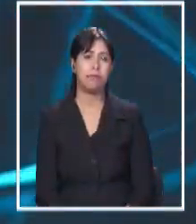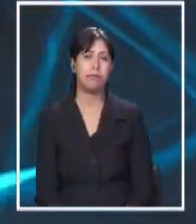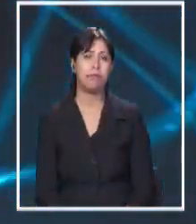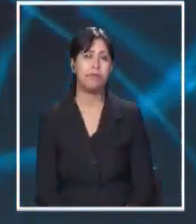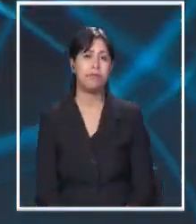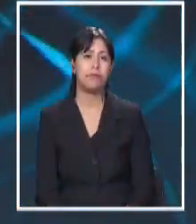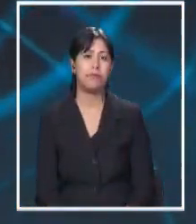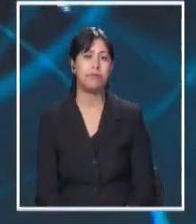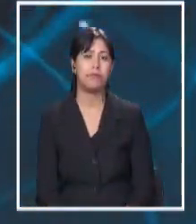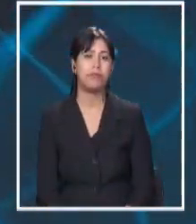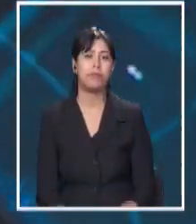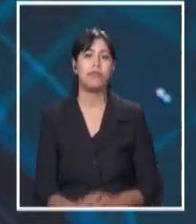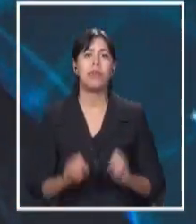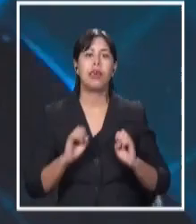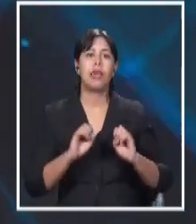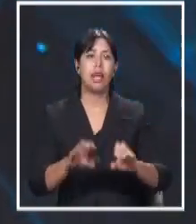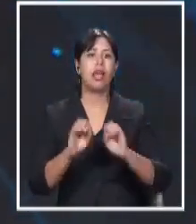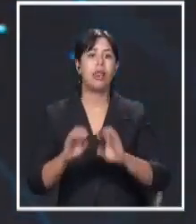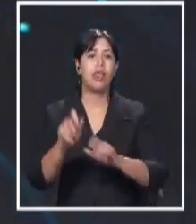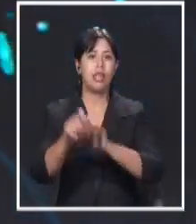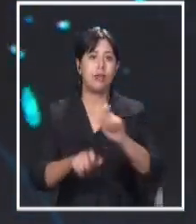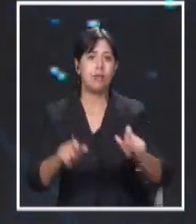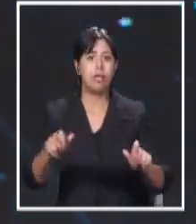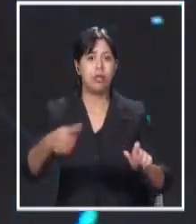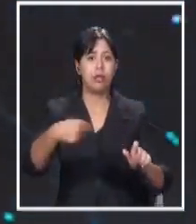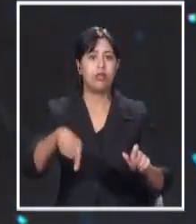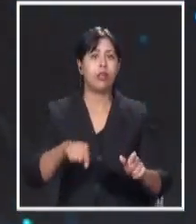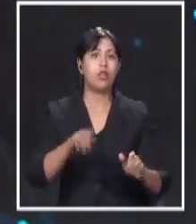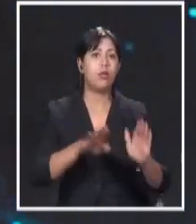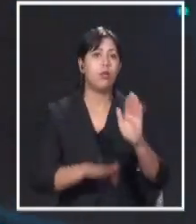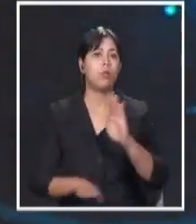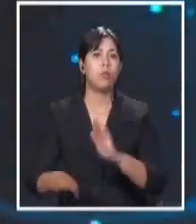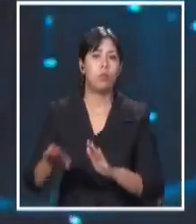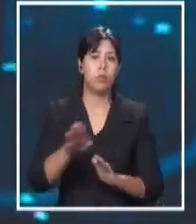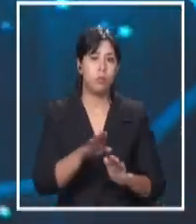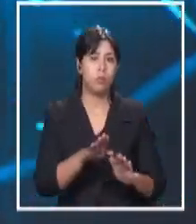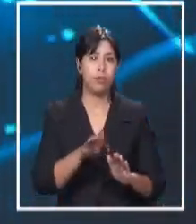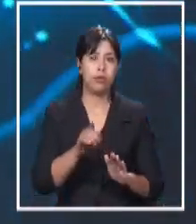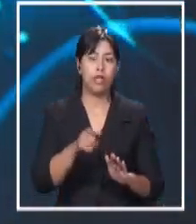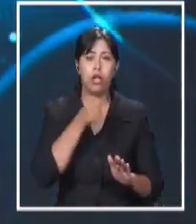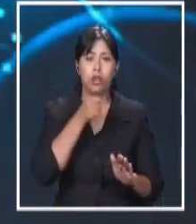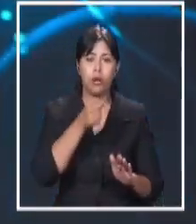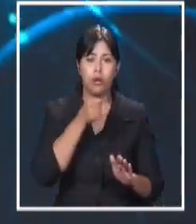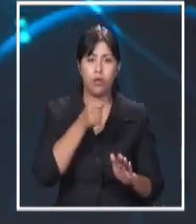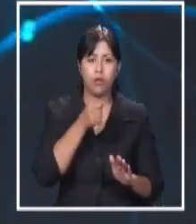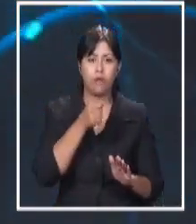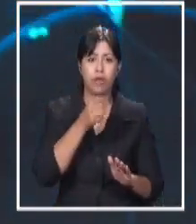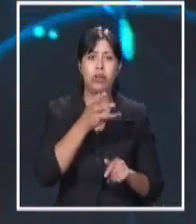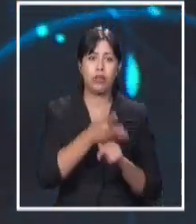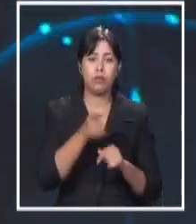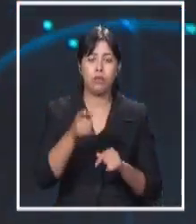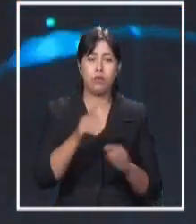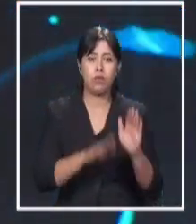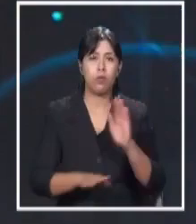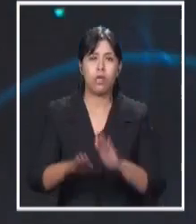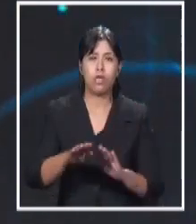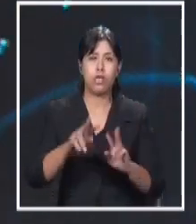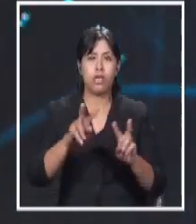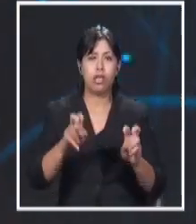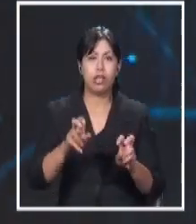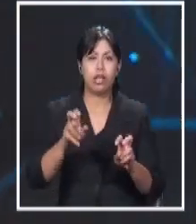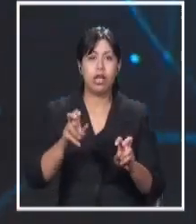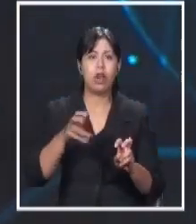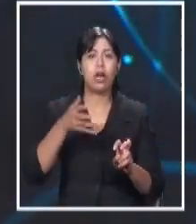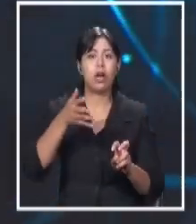¿Cómo entrenamos a las personas que van a cuidar? Hay una conferencia de cuidado que fue muy interesante en el Congreso.